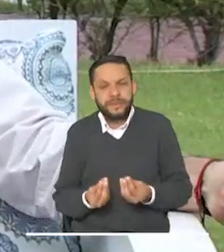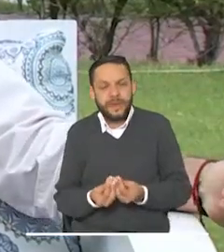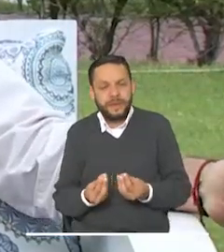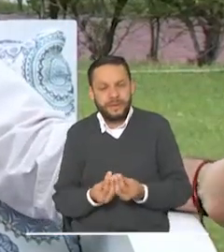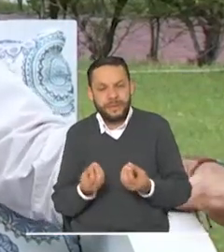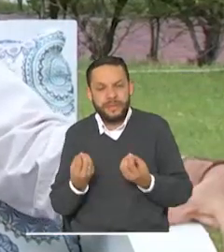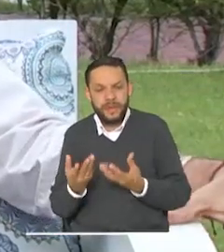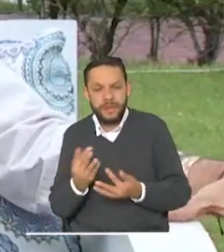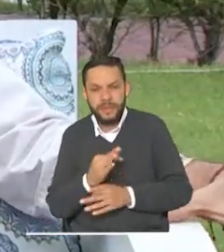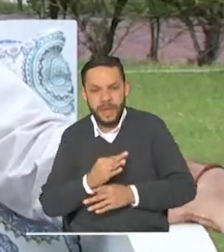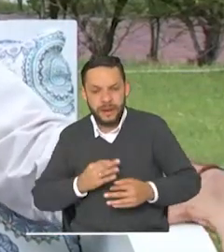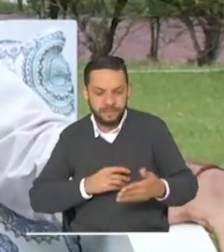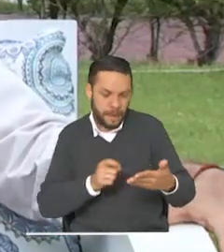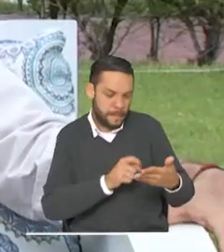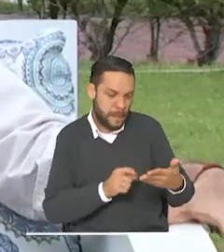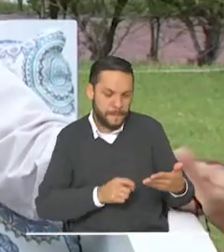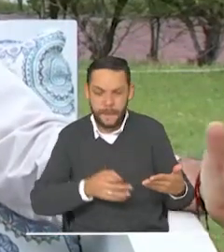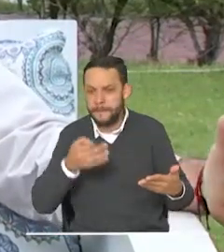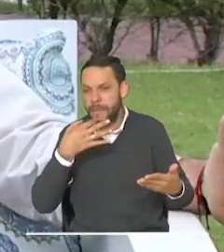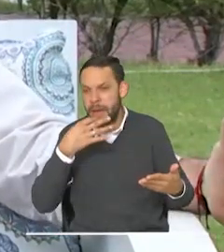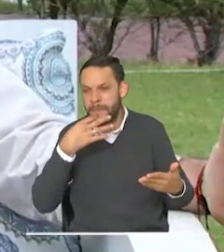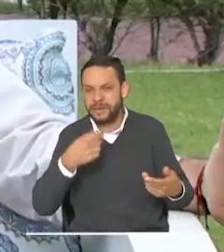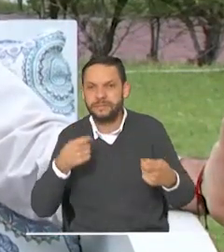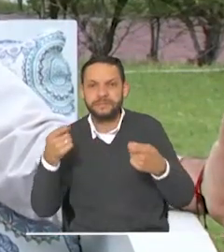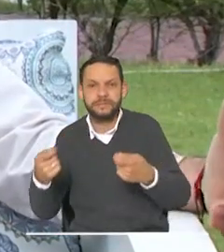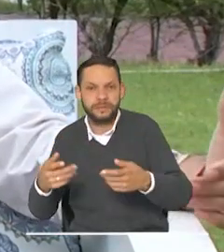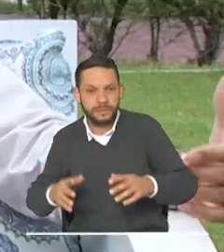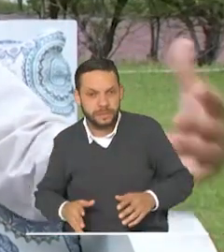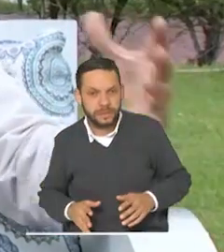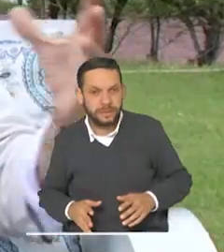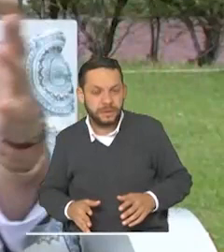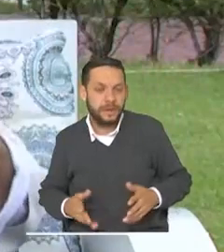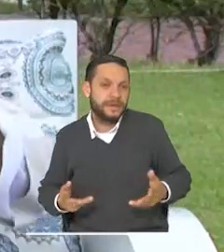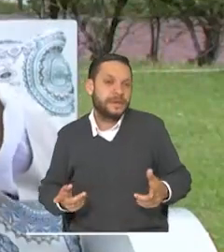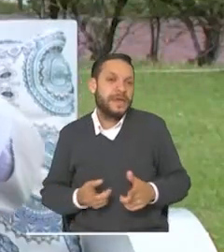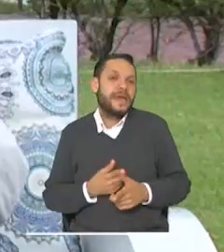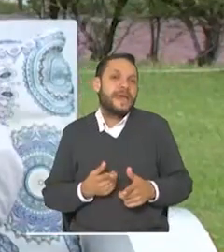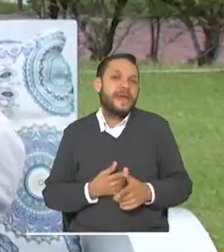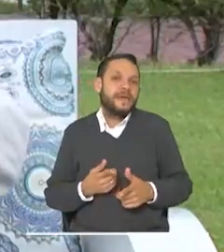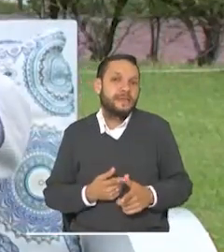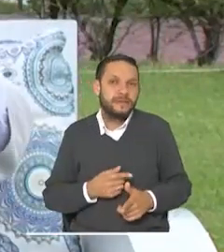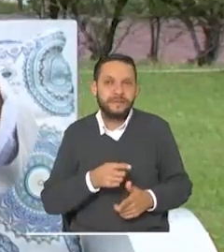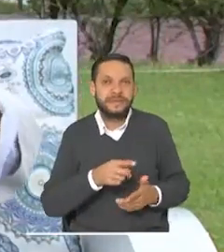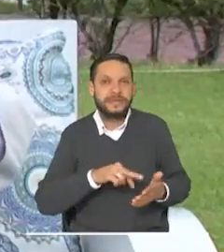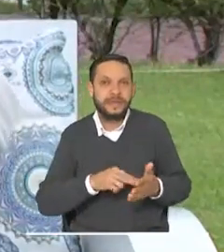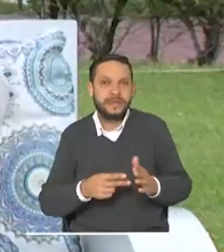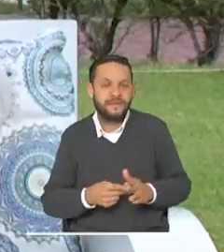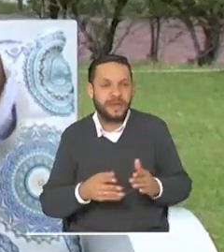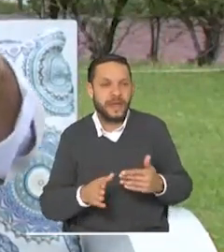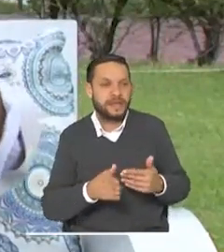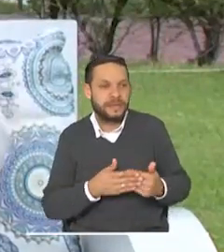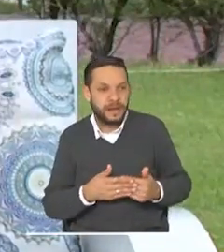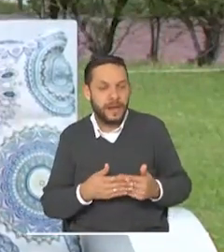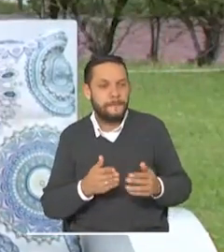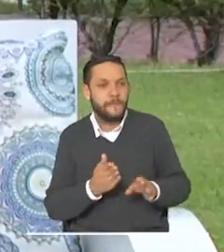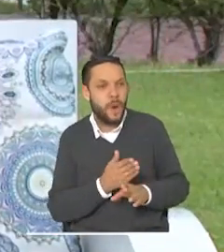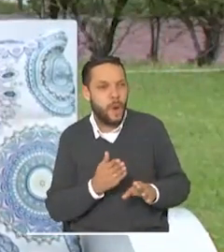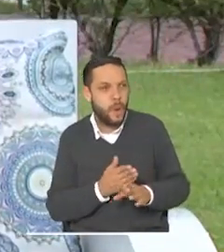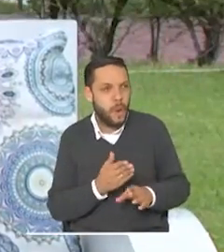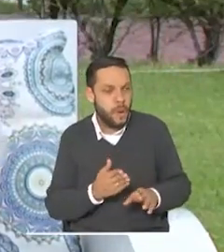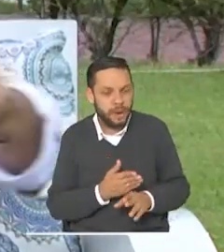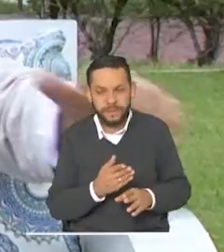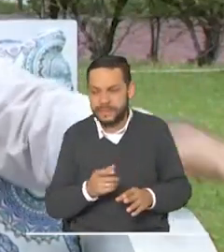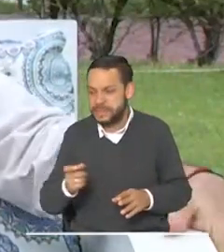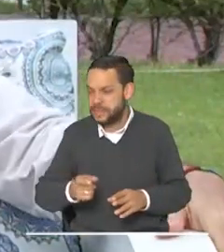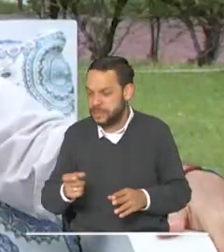terapéutica es tomar medicamentos para la depresión se van cerrando todas esas ayudas que es a lo que